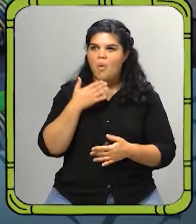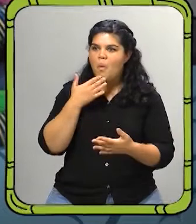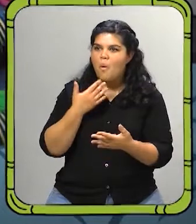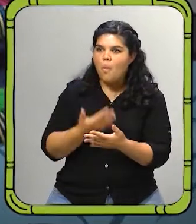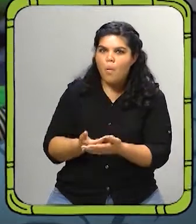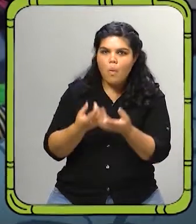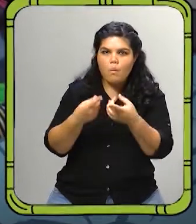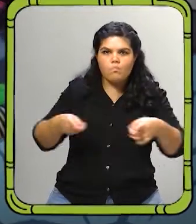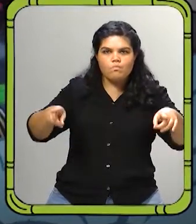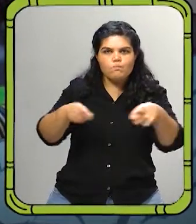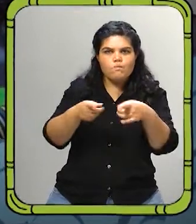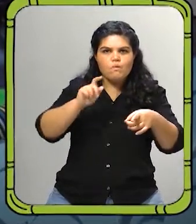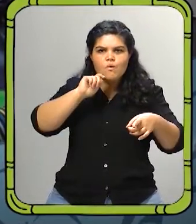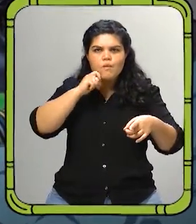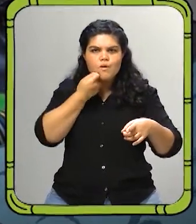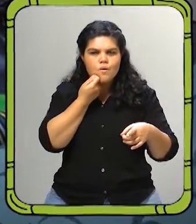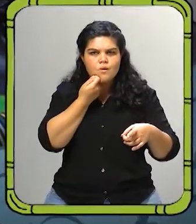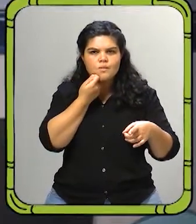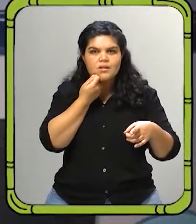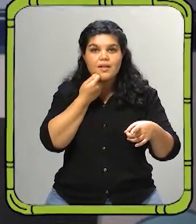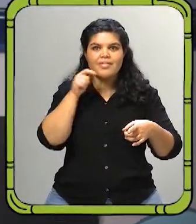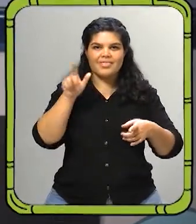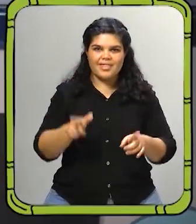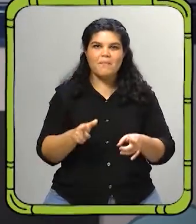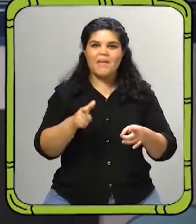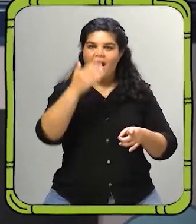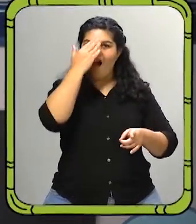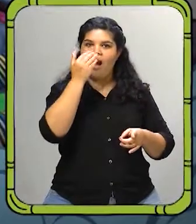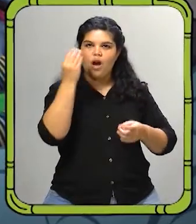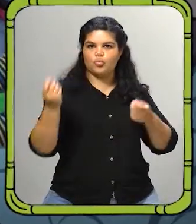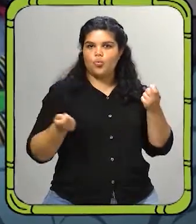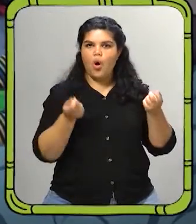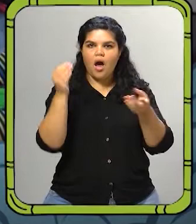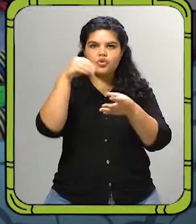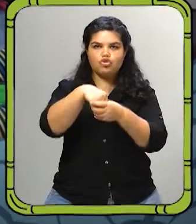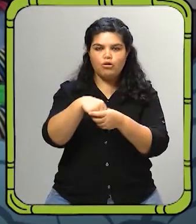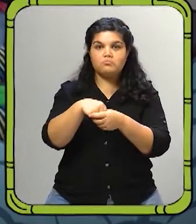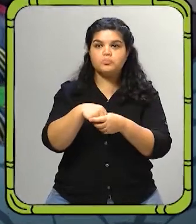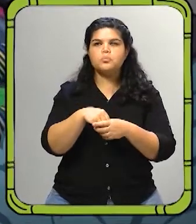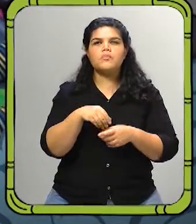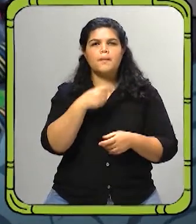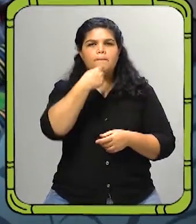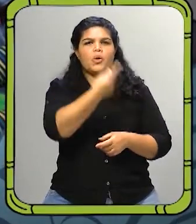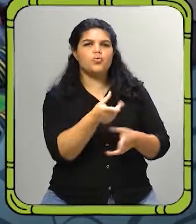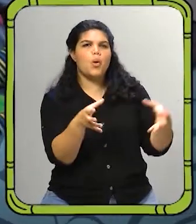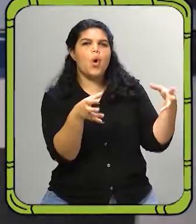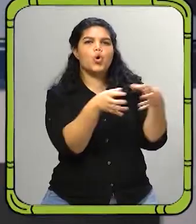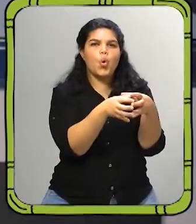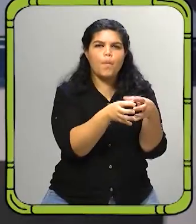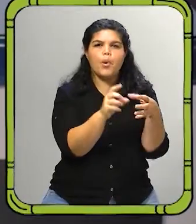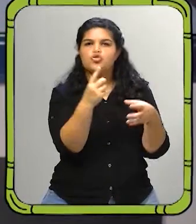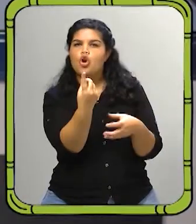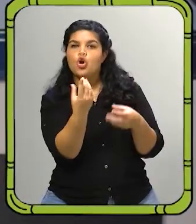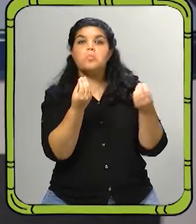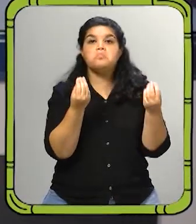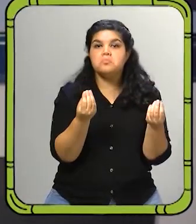Está buenísima y aparte como que tiene actuación. ¿Y vos tenés una banda o cantás solo o tenés muchas bandas? Yo